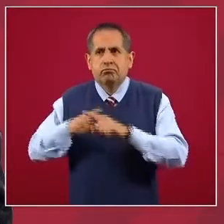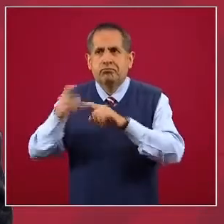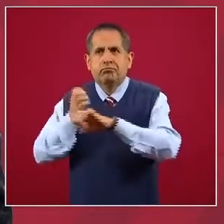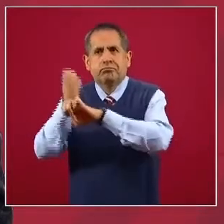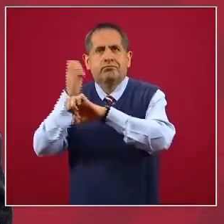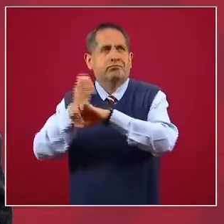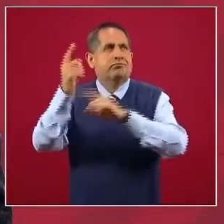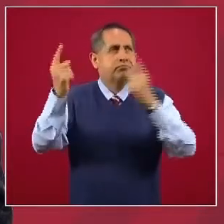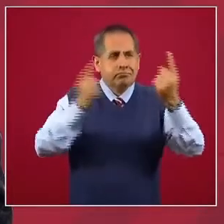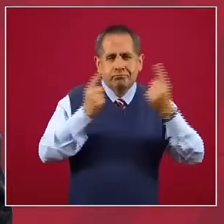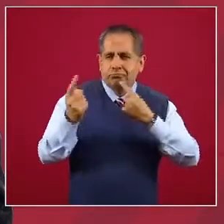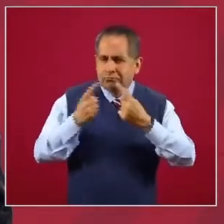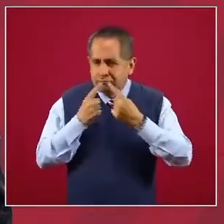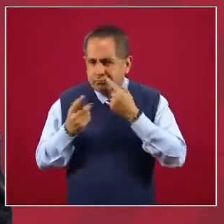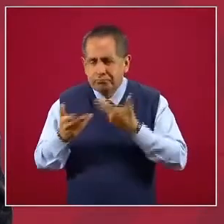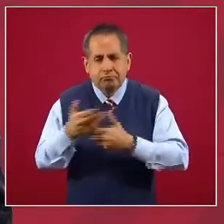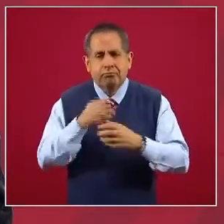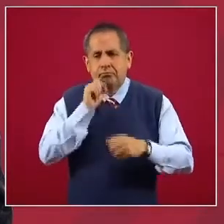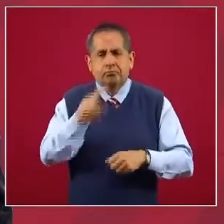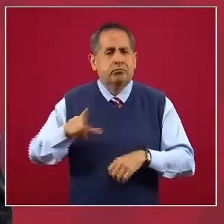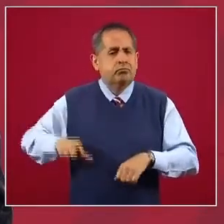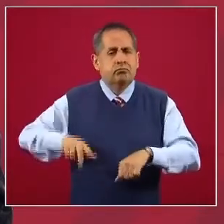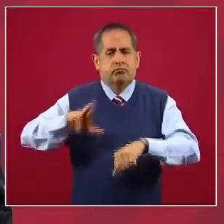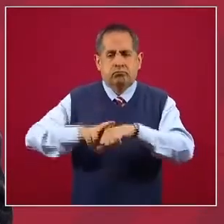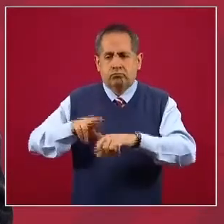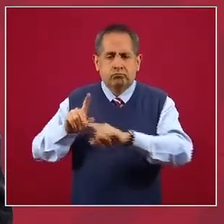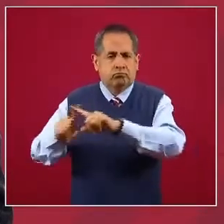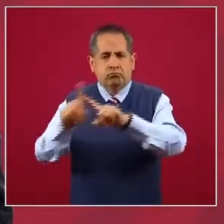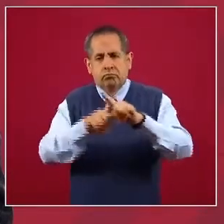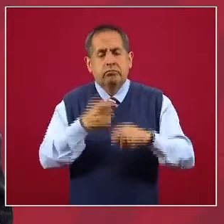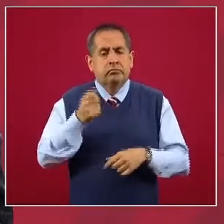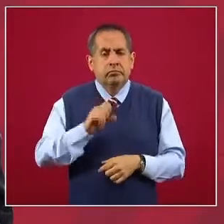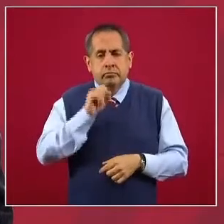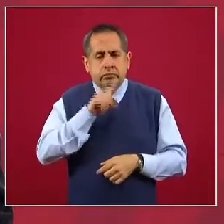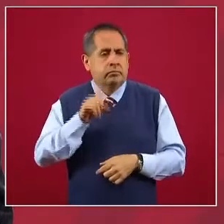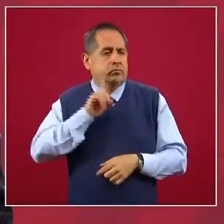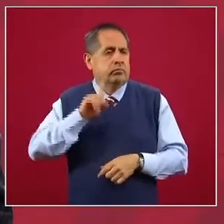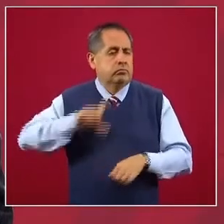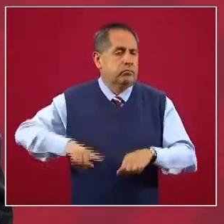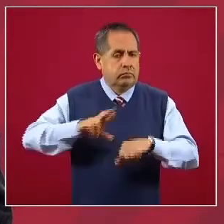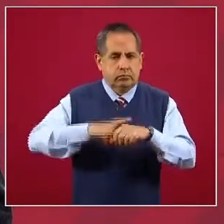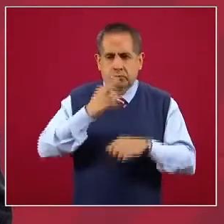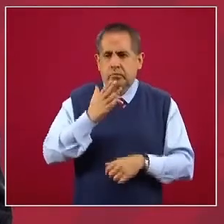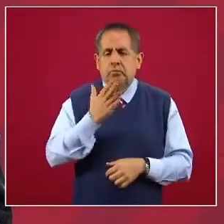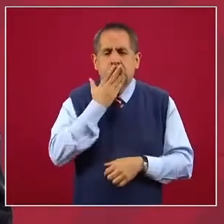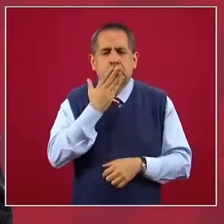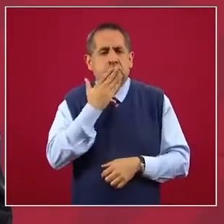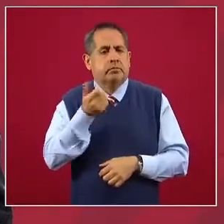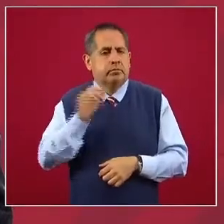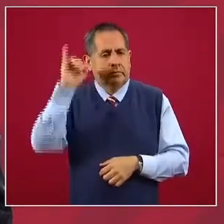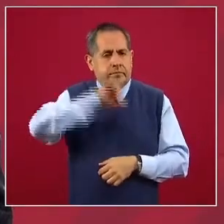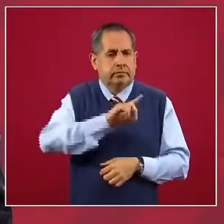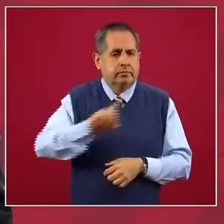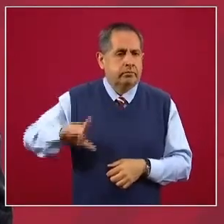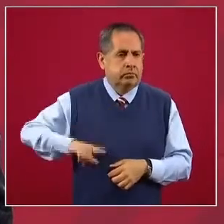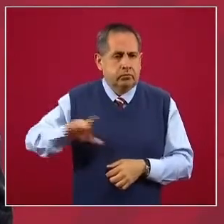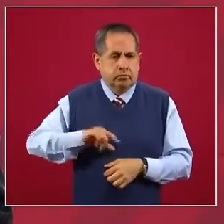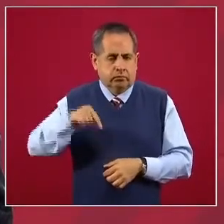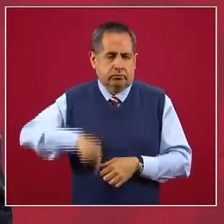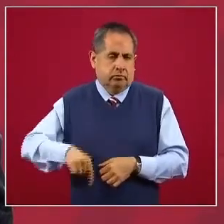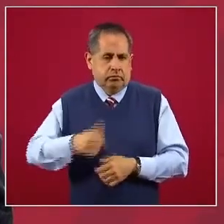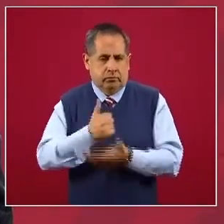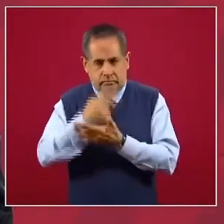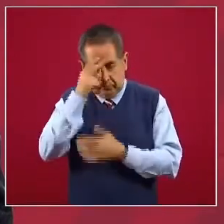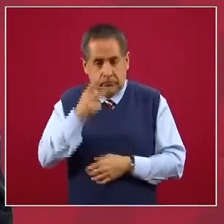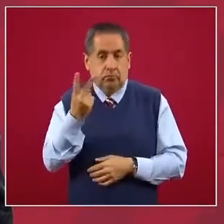entidades federativas y también con los gobernadores y la gobernadora de Sonora y la jefa de gobierno, que son las únicas dos